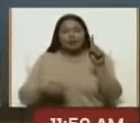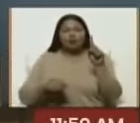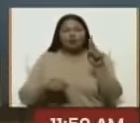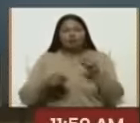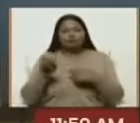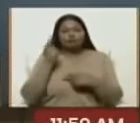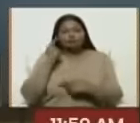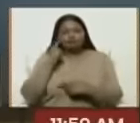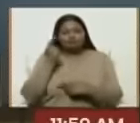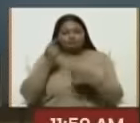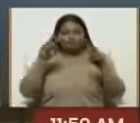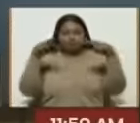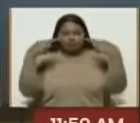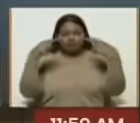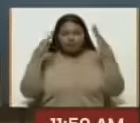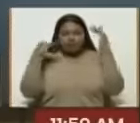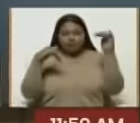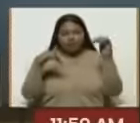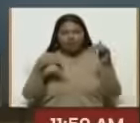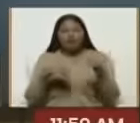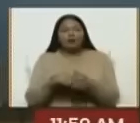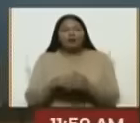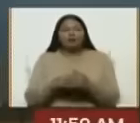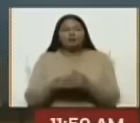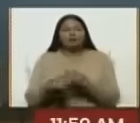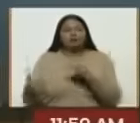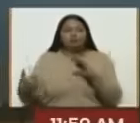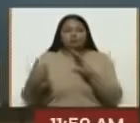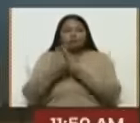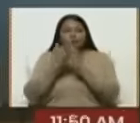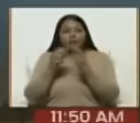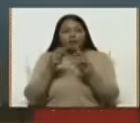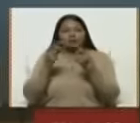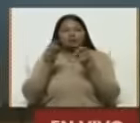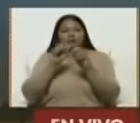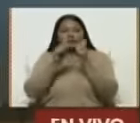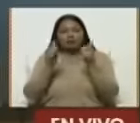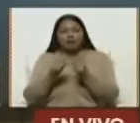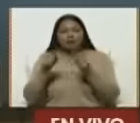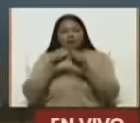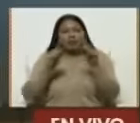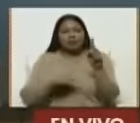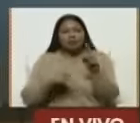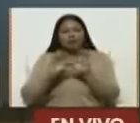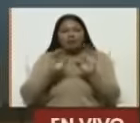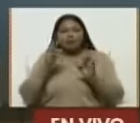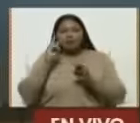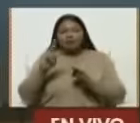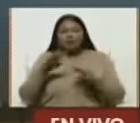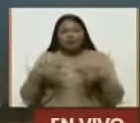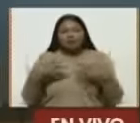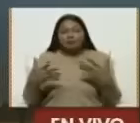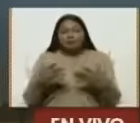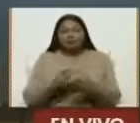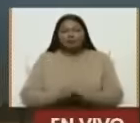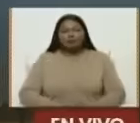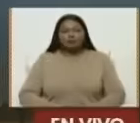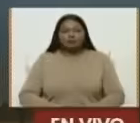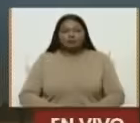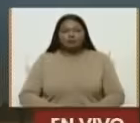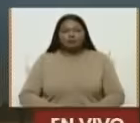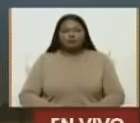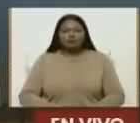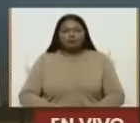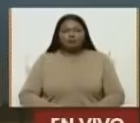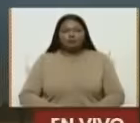bien, actos de sabotaje al sistema eléctrico que para nada tienen que ver con